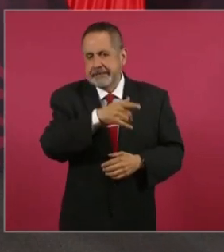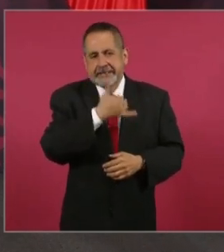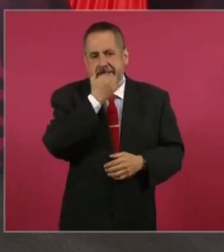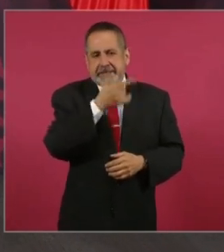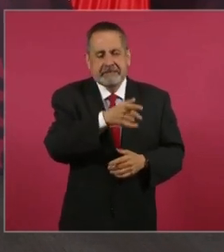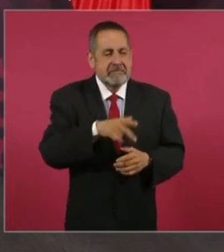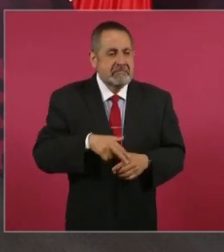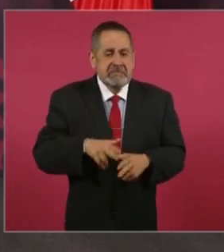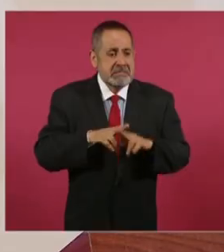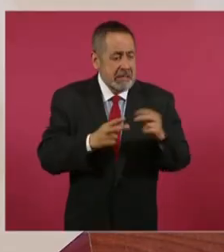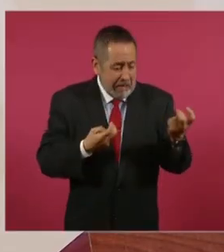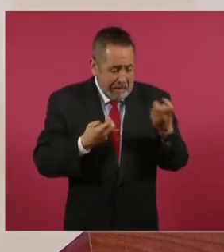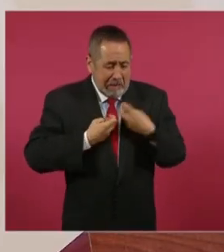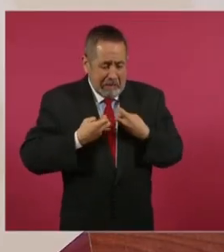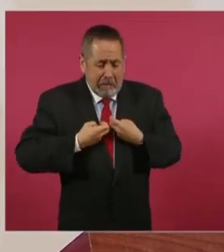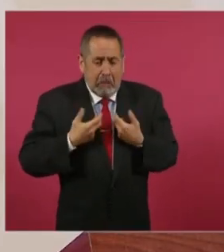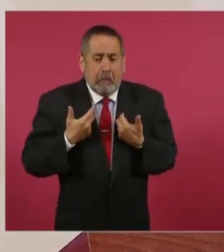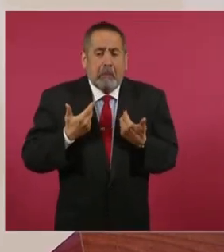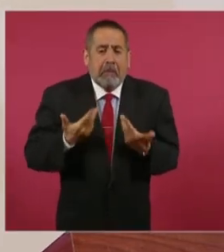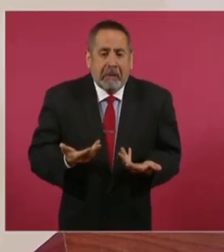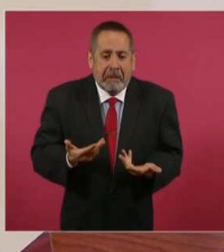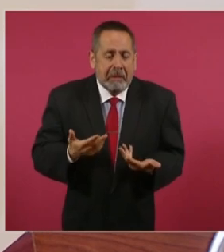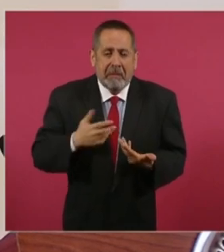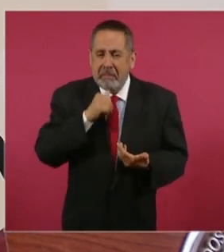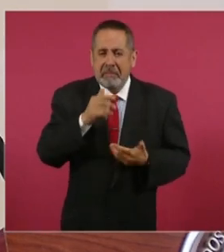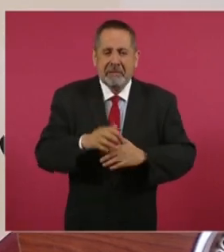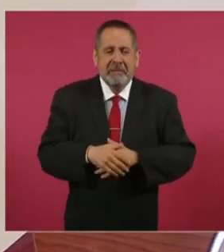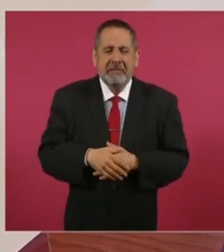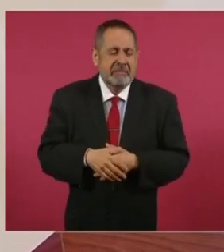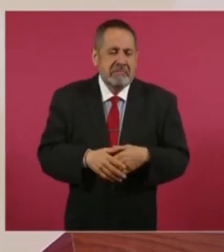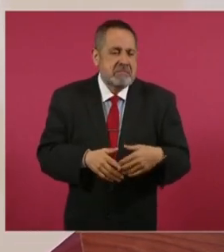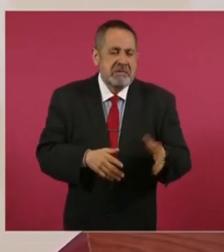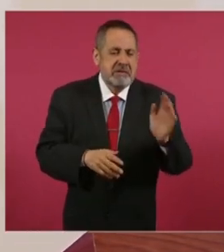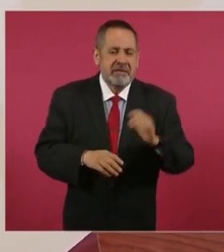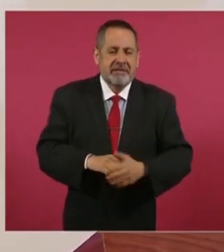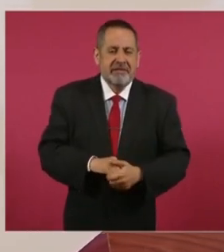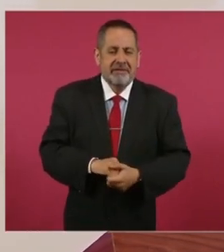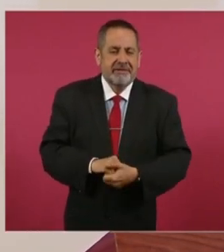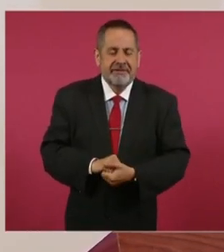yo ni debería pues porque a mí me dan